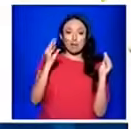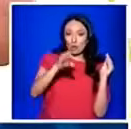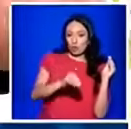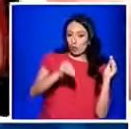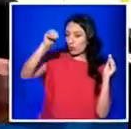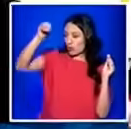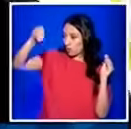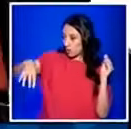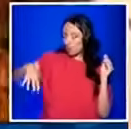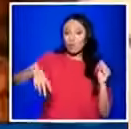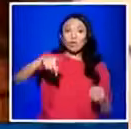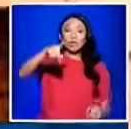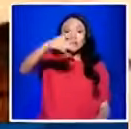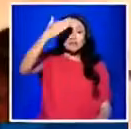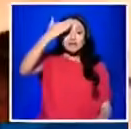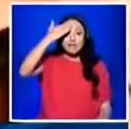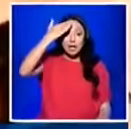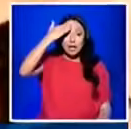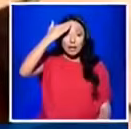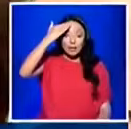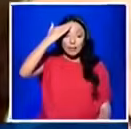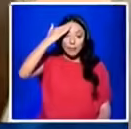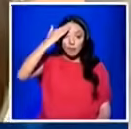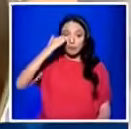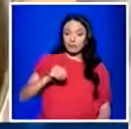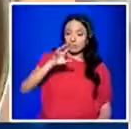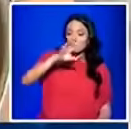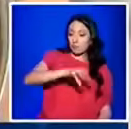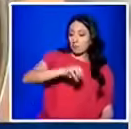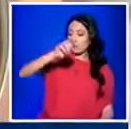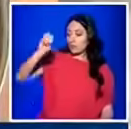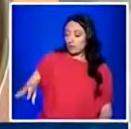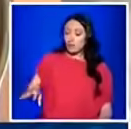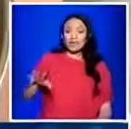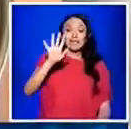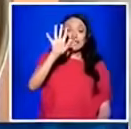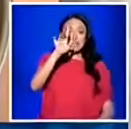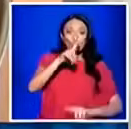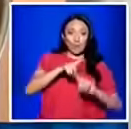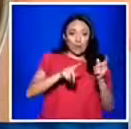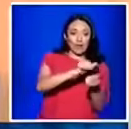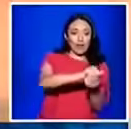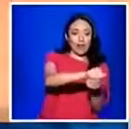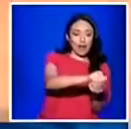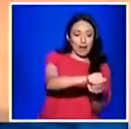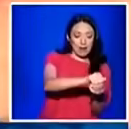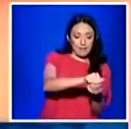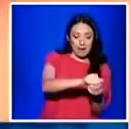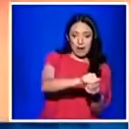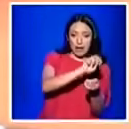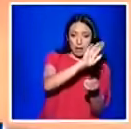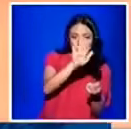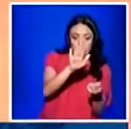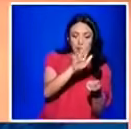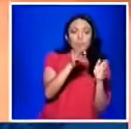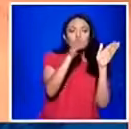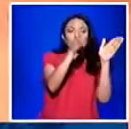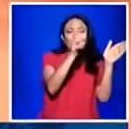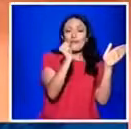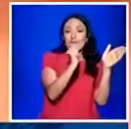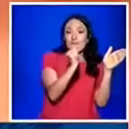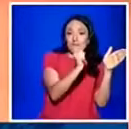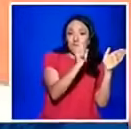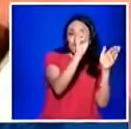Es importante saber que nos llega el cangrejo a las 5:30 de la mañana, pasa el proceso de lavado, se viene a refrigerar el